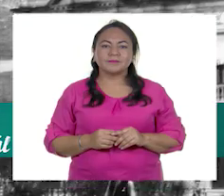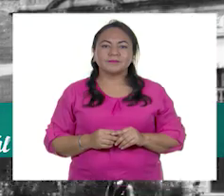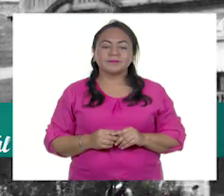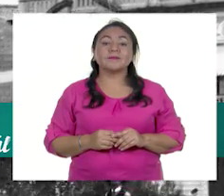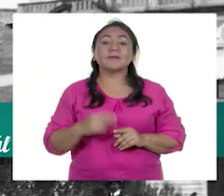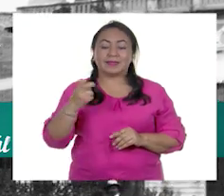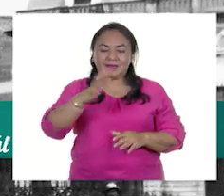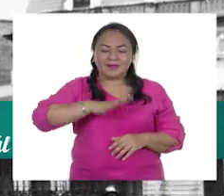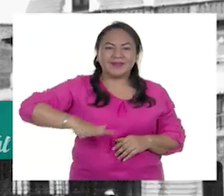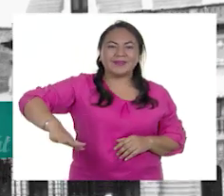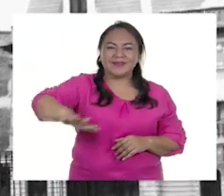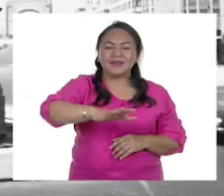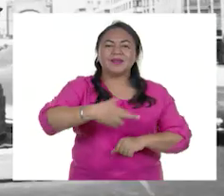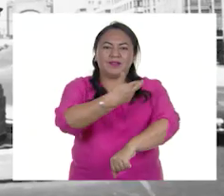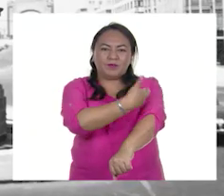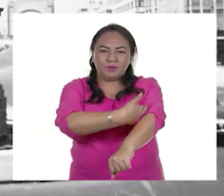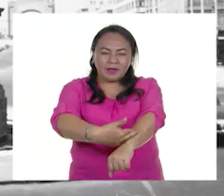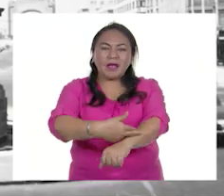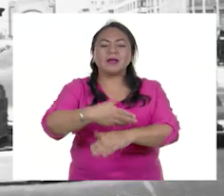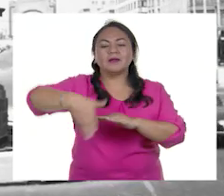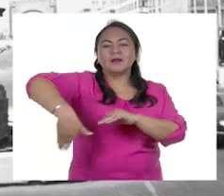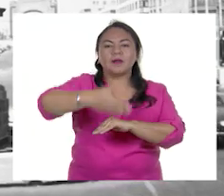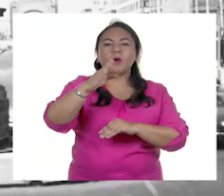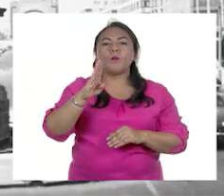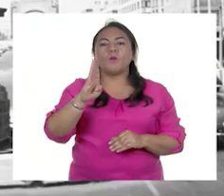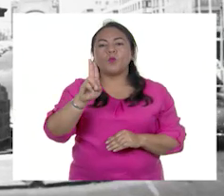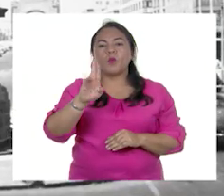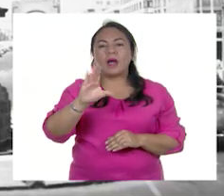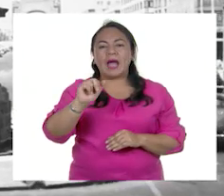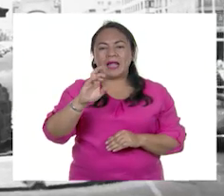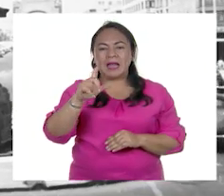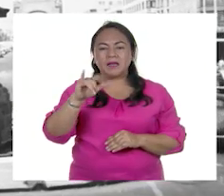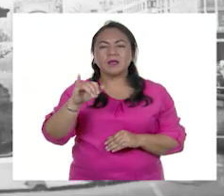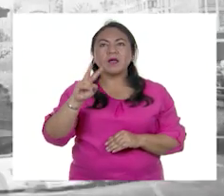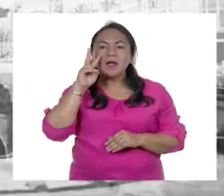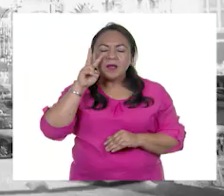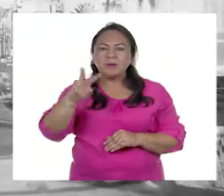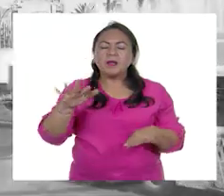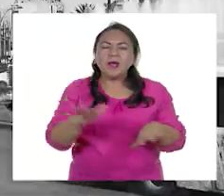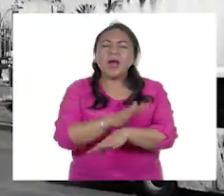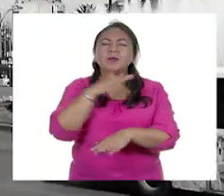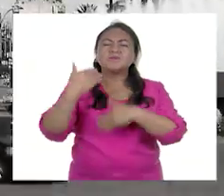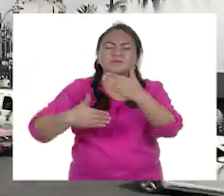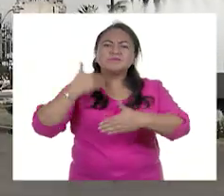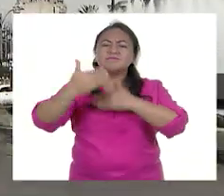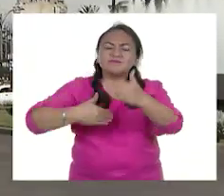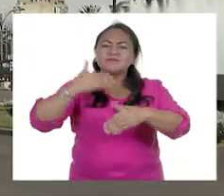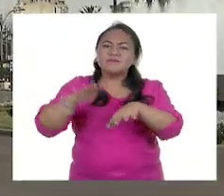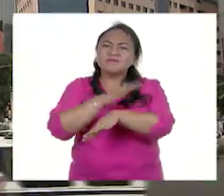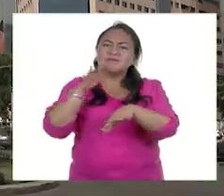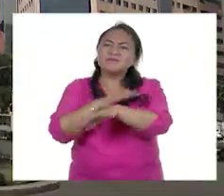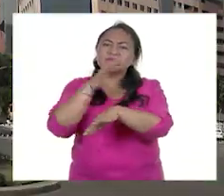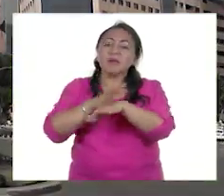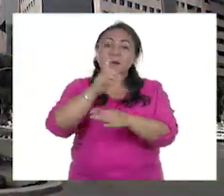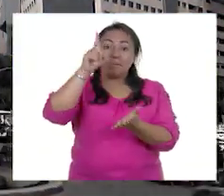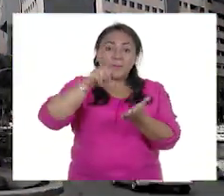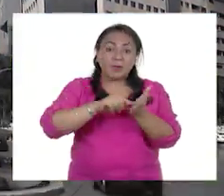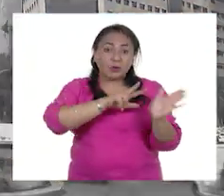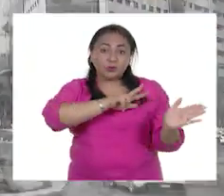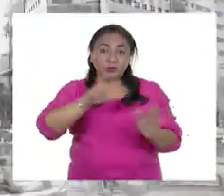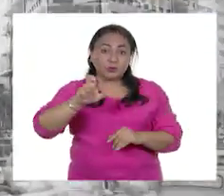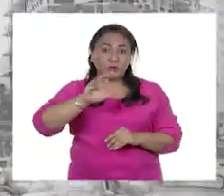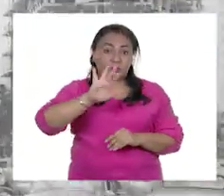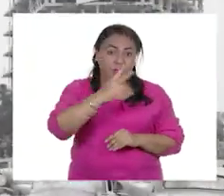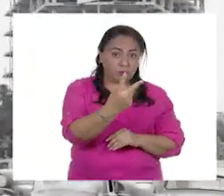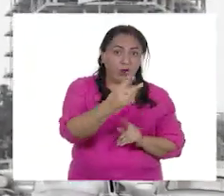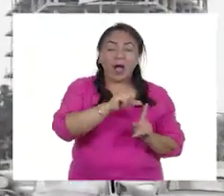Desde la glorieta de Reforma y Bucareli, la estatua ecuestre de Carlos IV vio pasar los cambios y el crecimiento de la capital entre